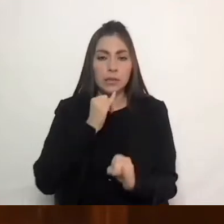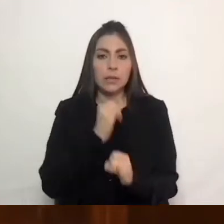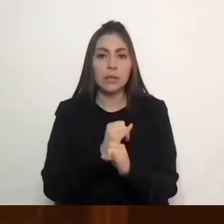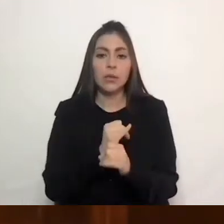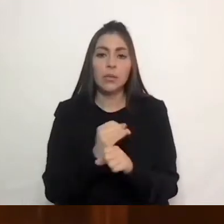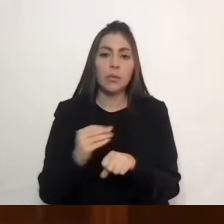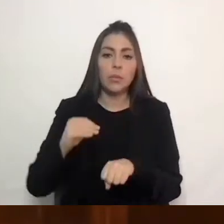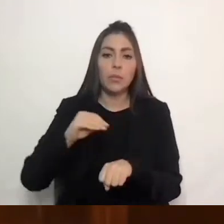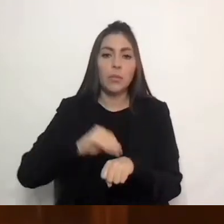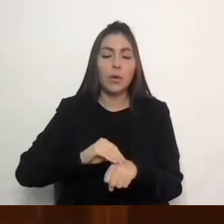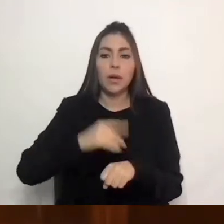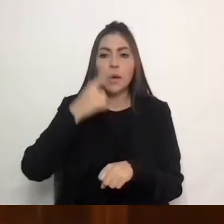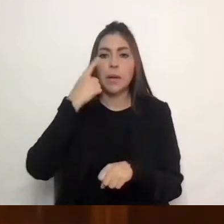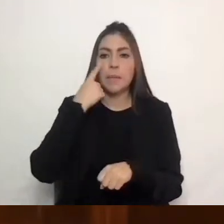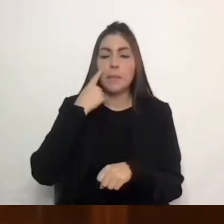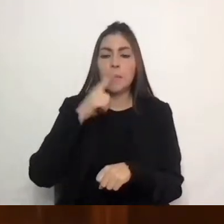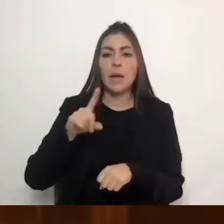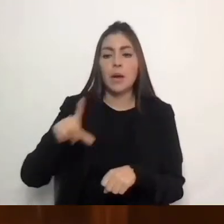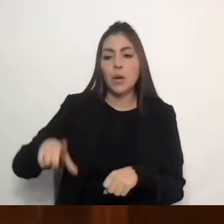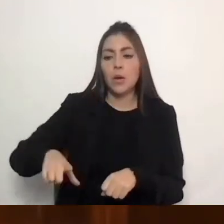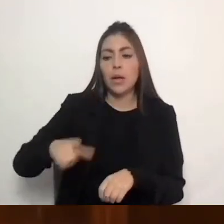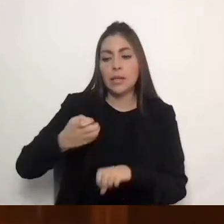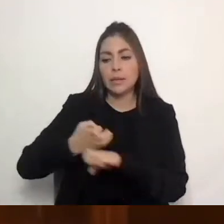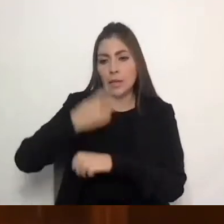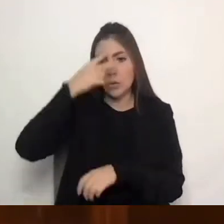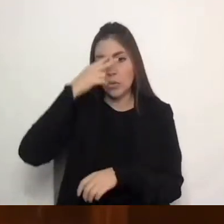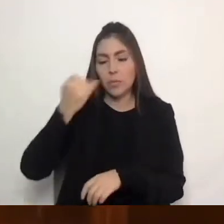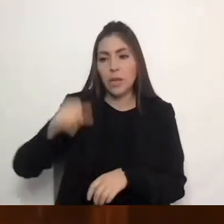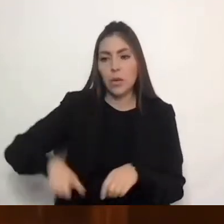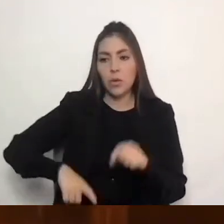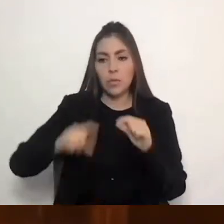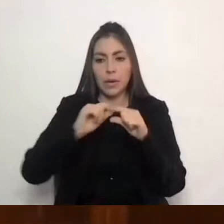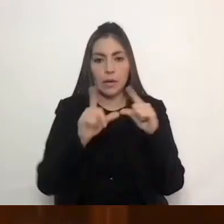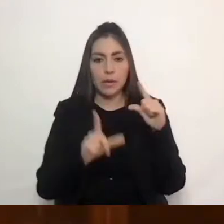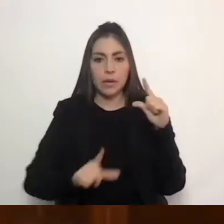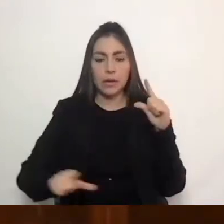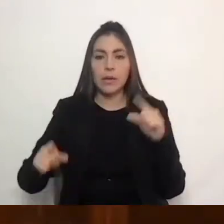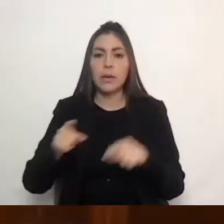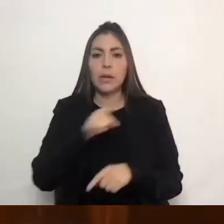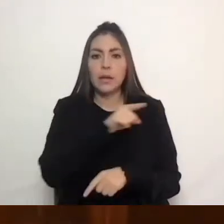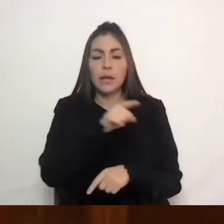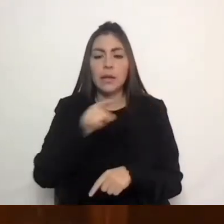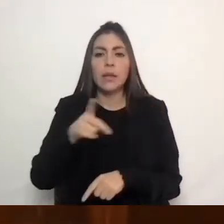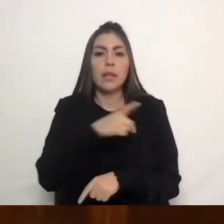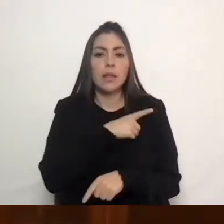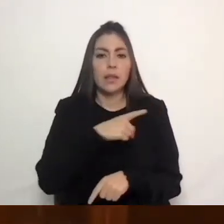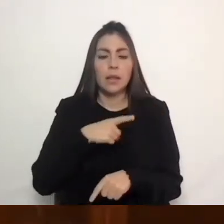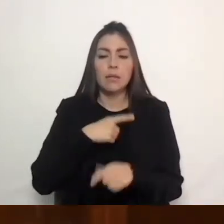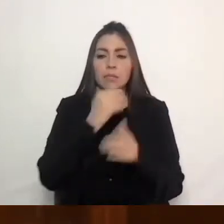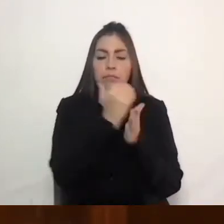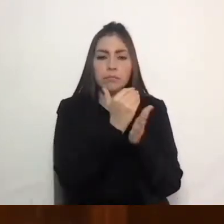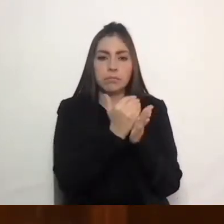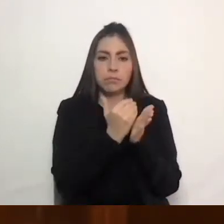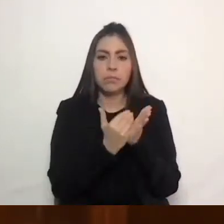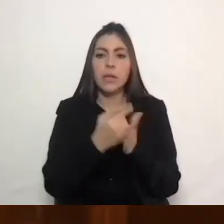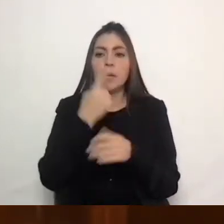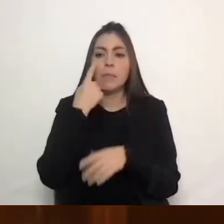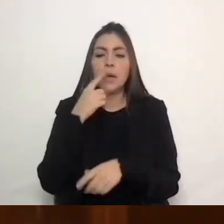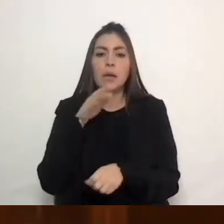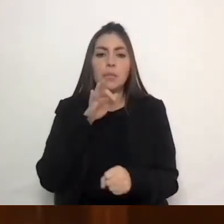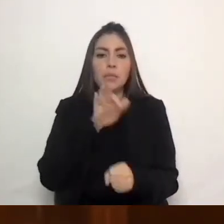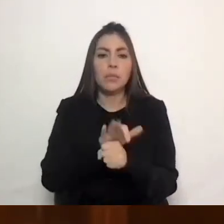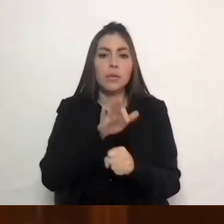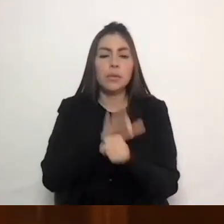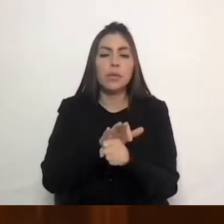la Federación y al Estado de México la adopción de medidas concretas orientadas a salvaguardar